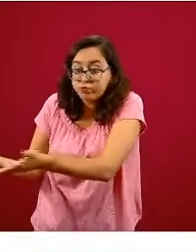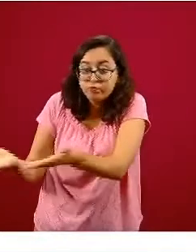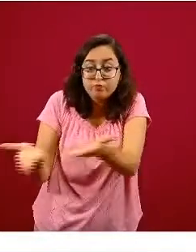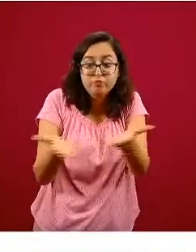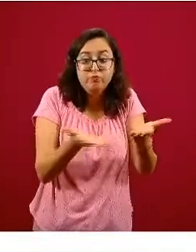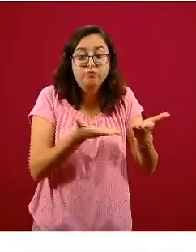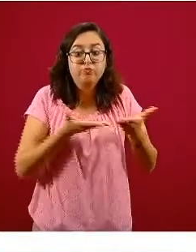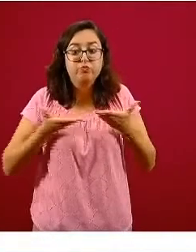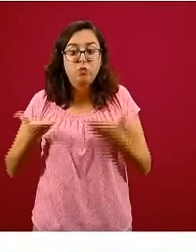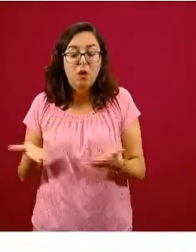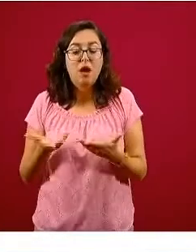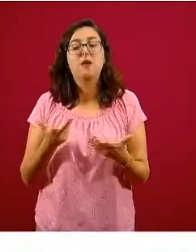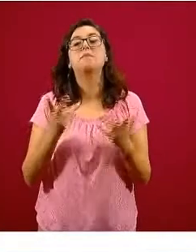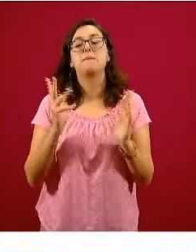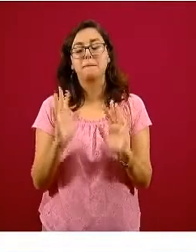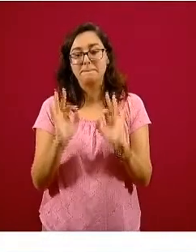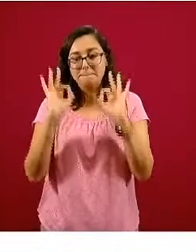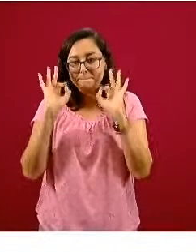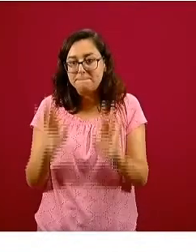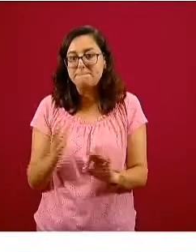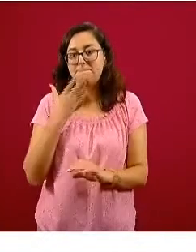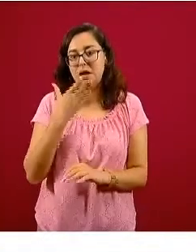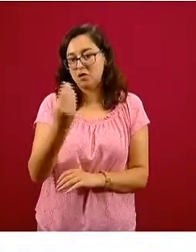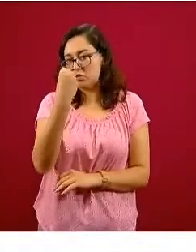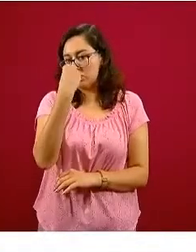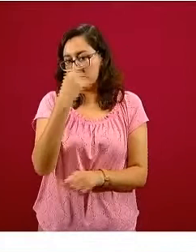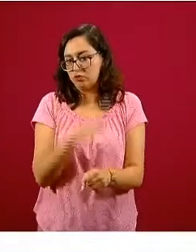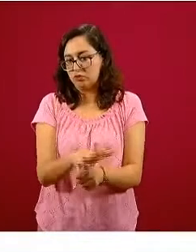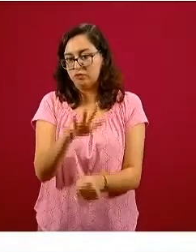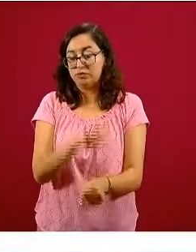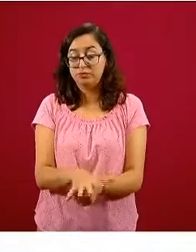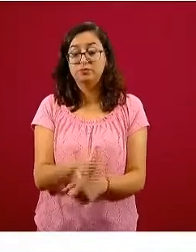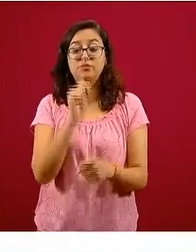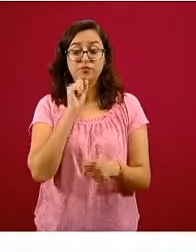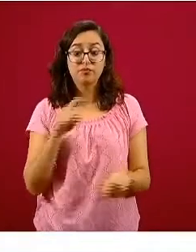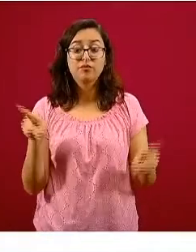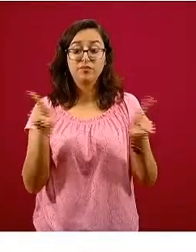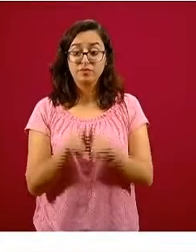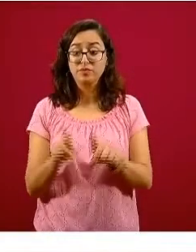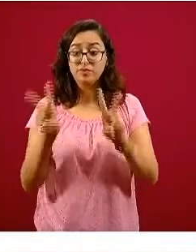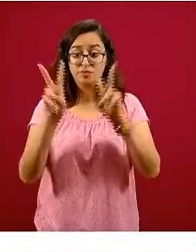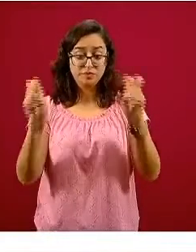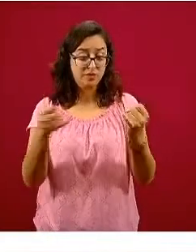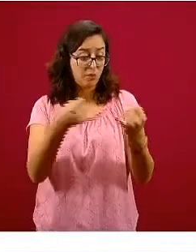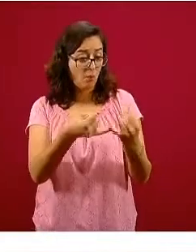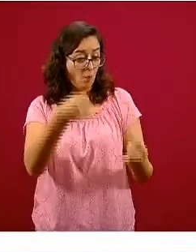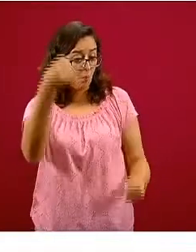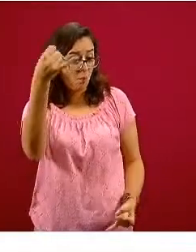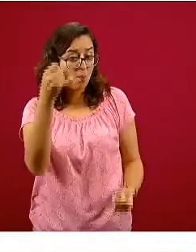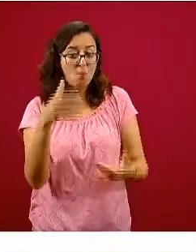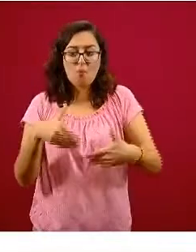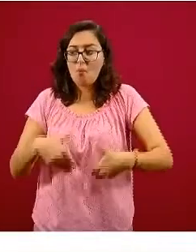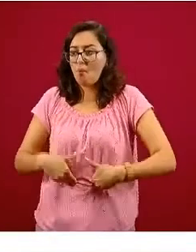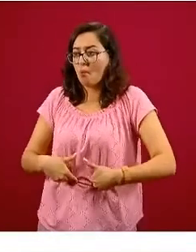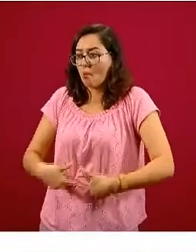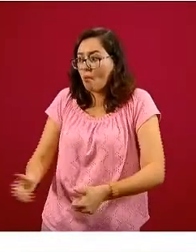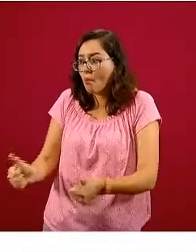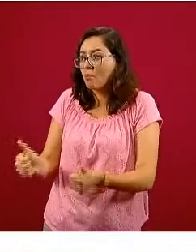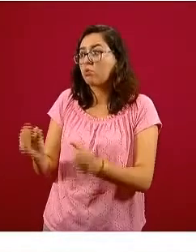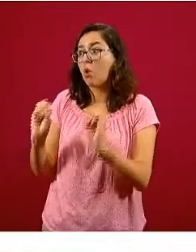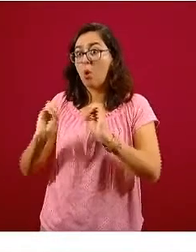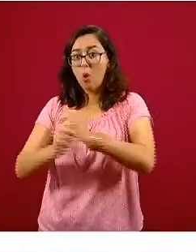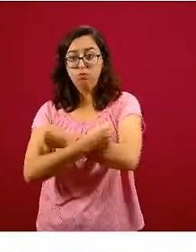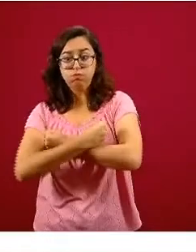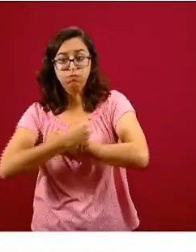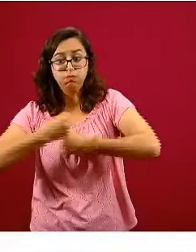población esas cantidades de alimentos. Se debe contemplar la desnutrición y la obesidad. Tienen que contemplarse o que